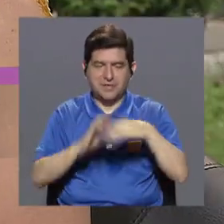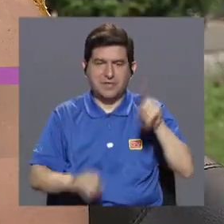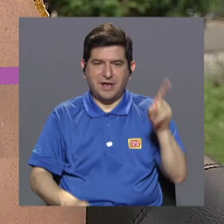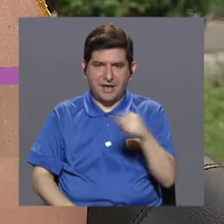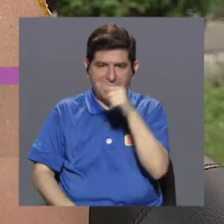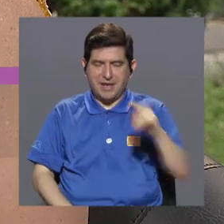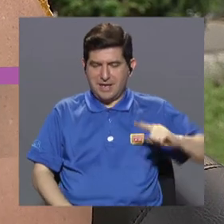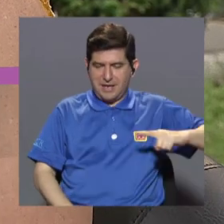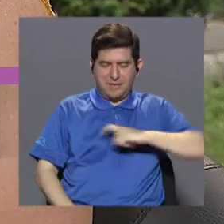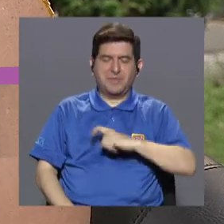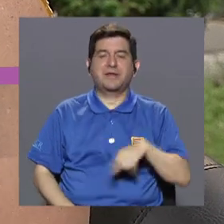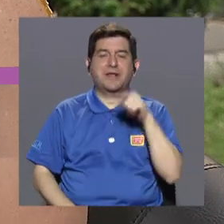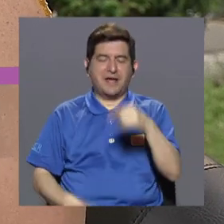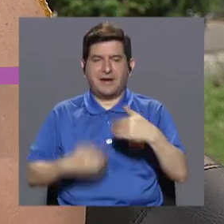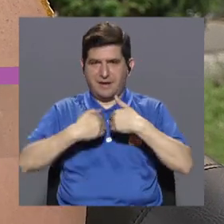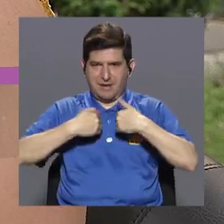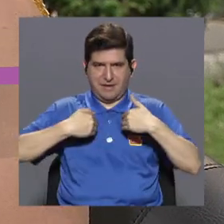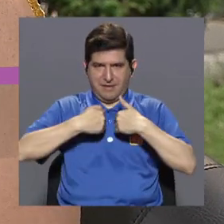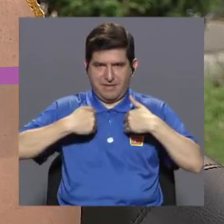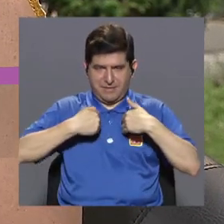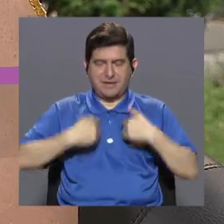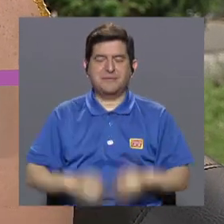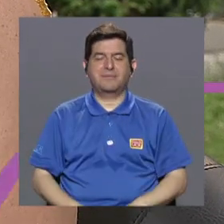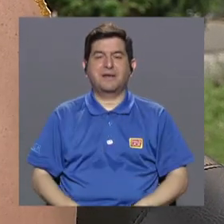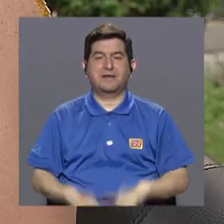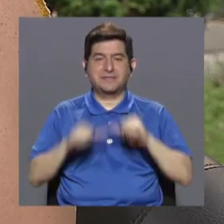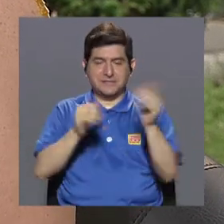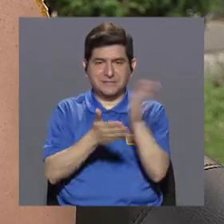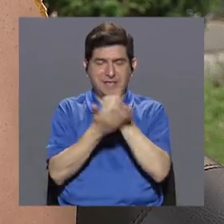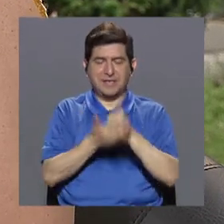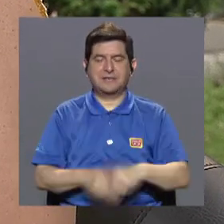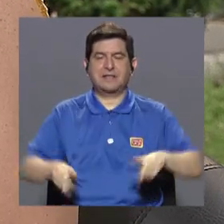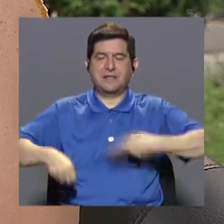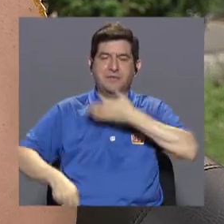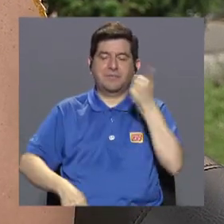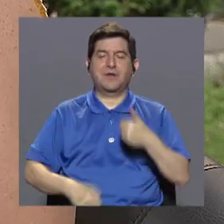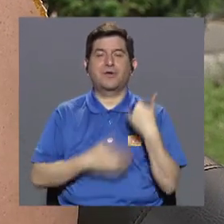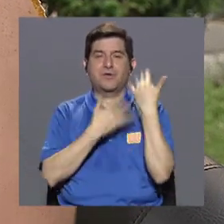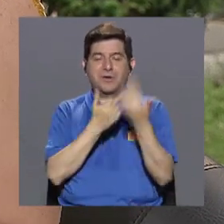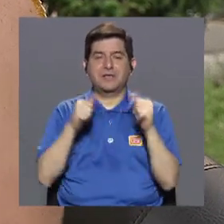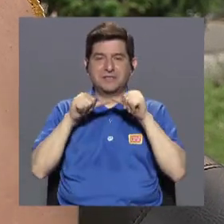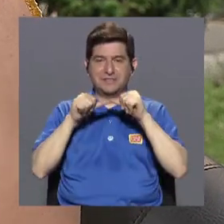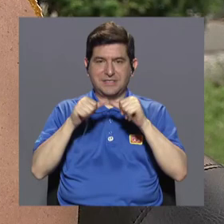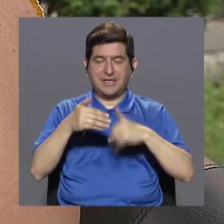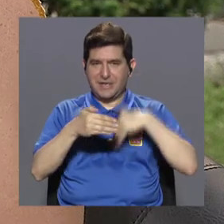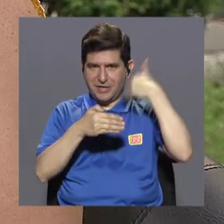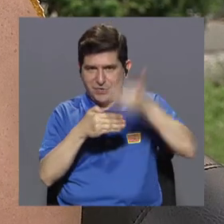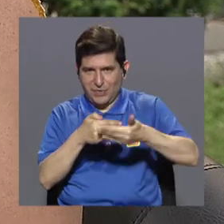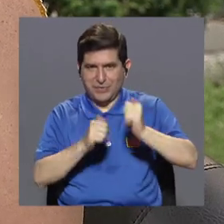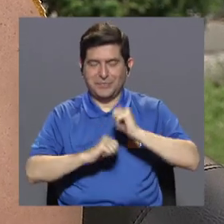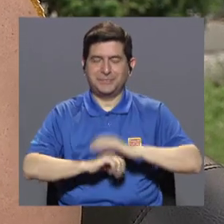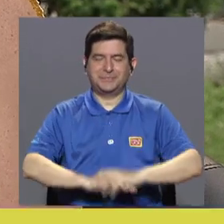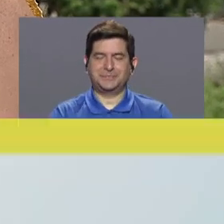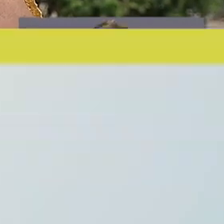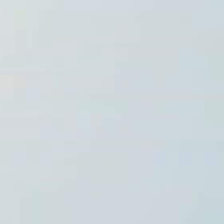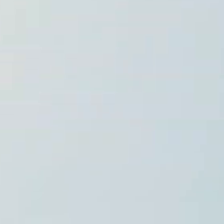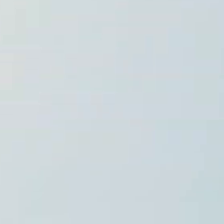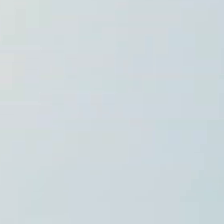de la desparasitación en mascotas en el siguiente bloque de Vivir Mejor. Los esperamos, ya regresamos, nos